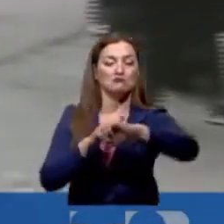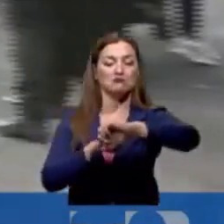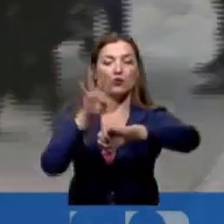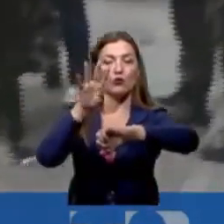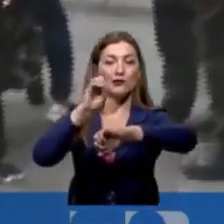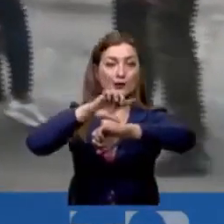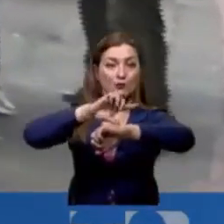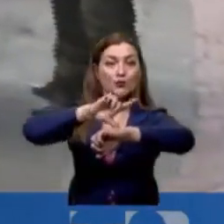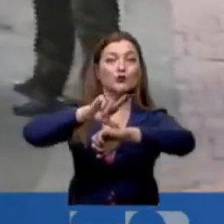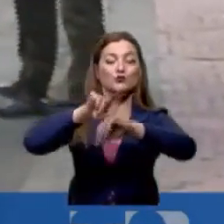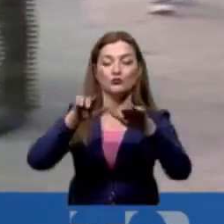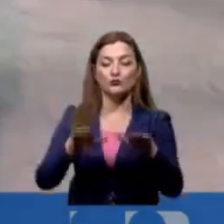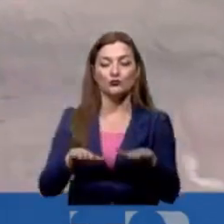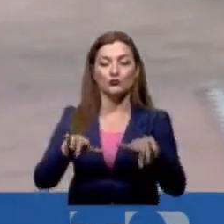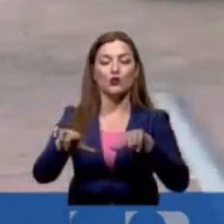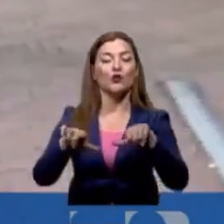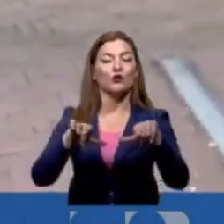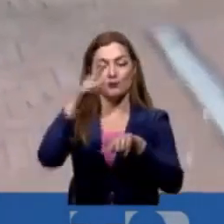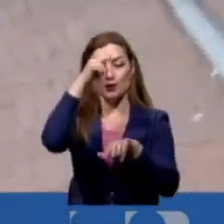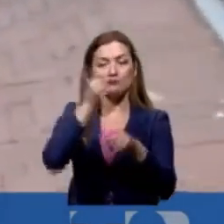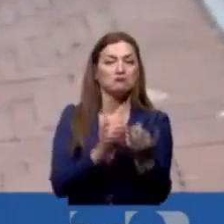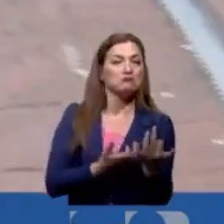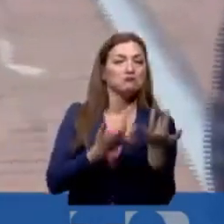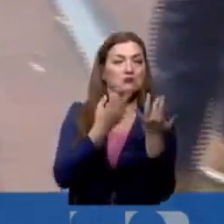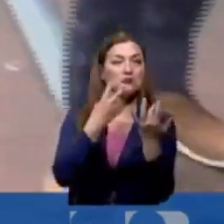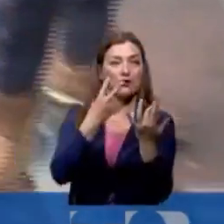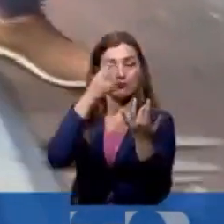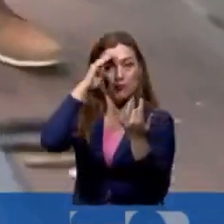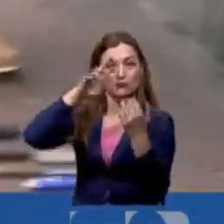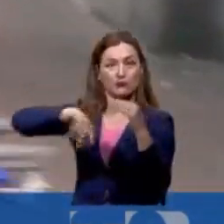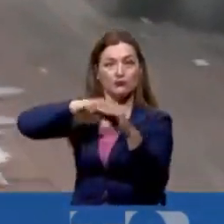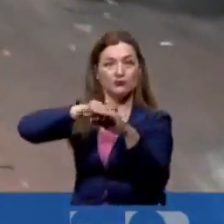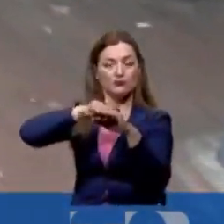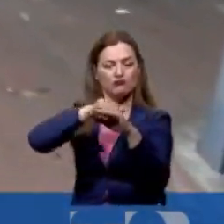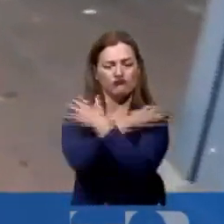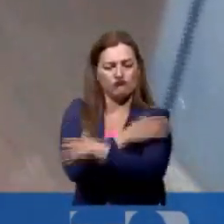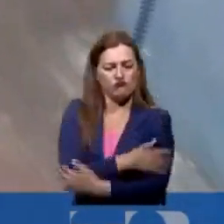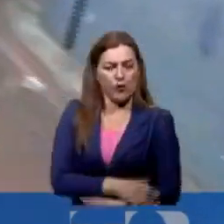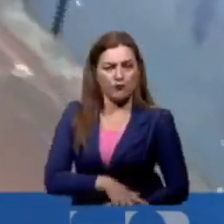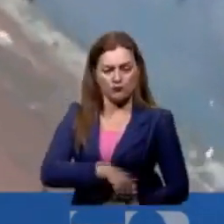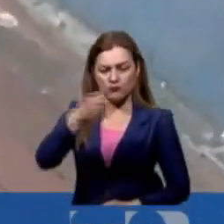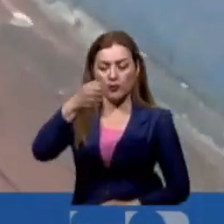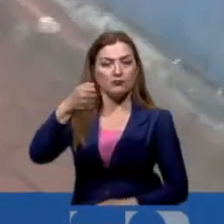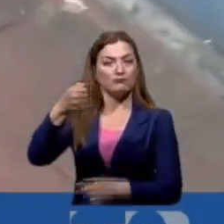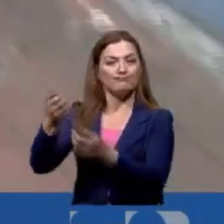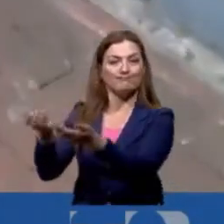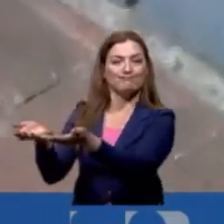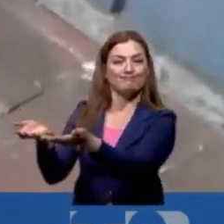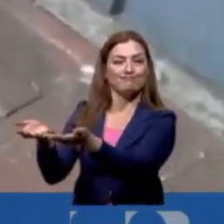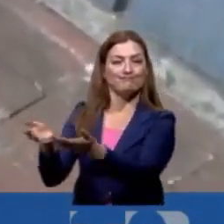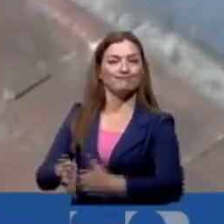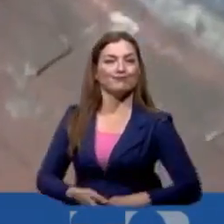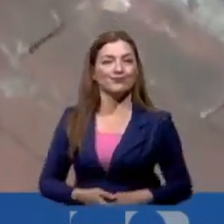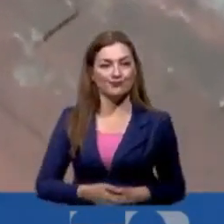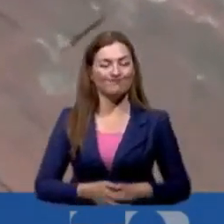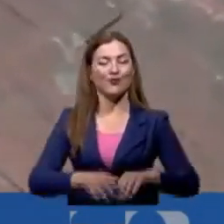40 minutos acá en este sector y vean ustedes lo que la policía ha logrado decomisar en poder de